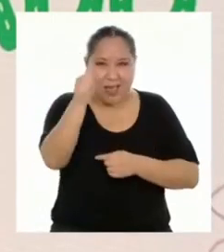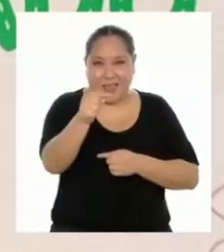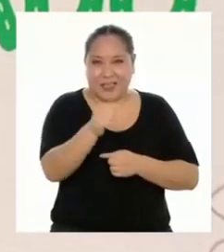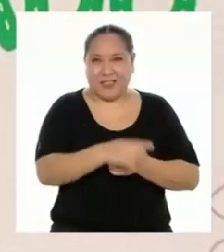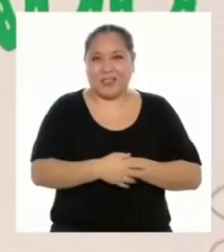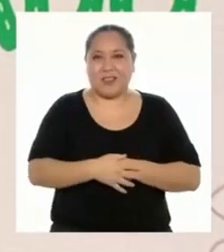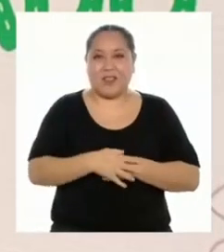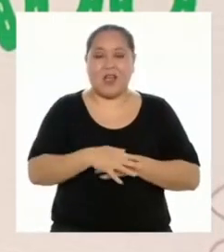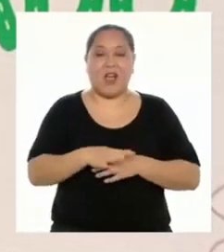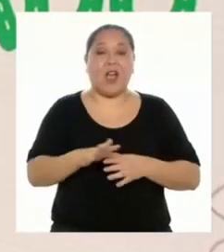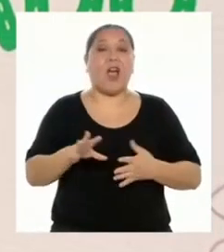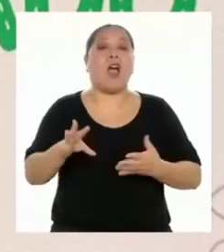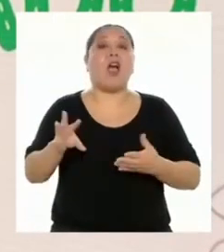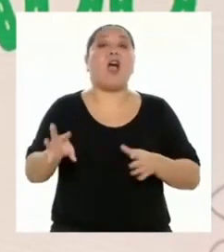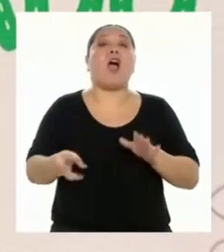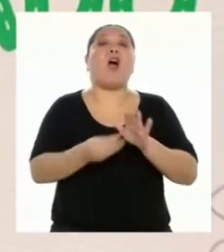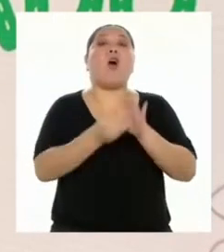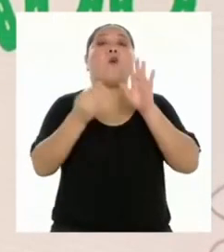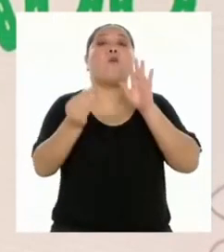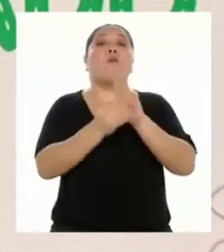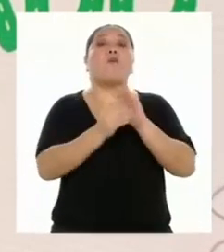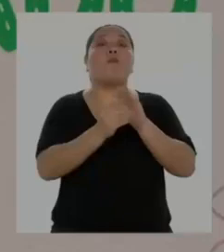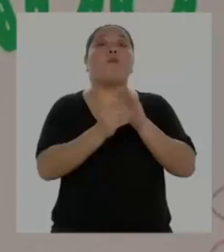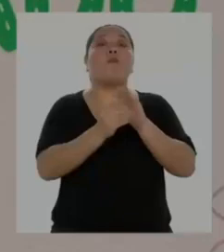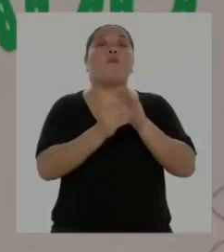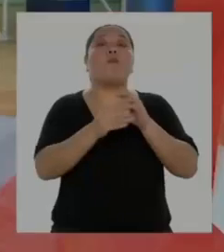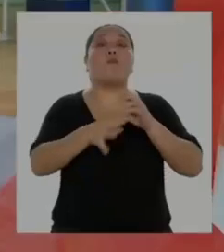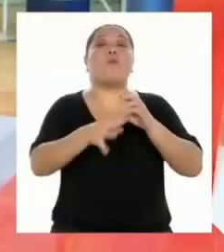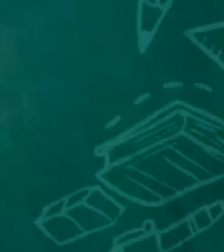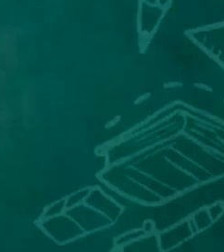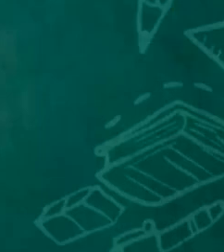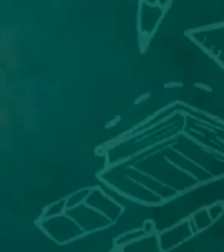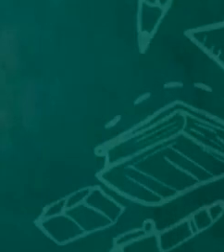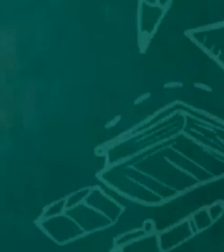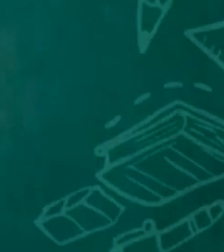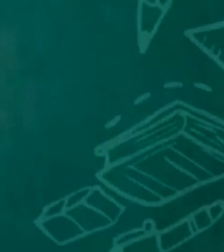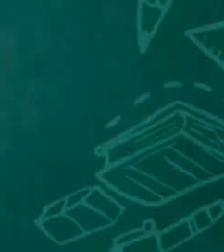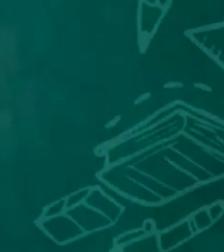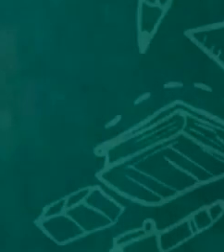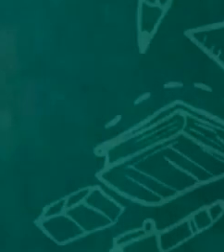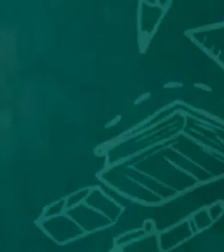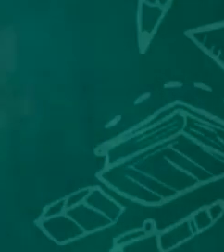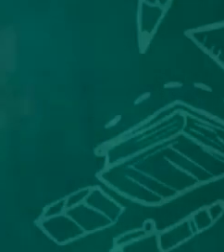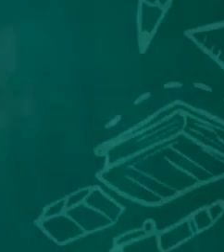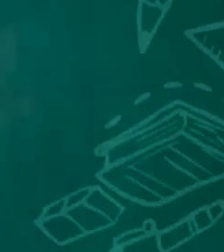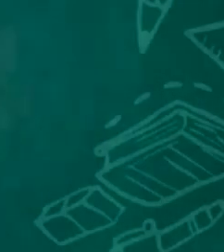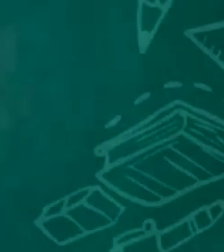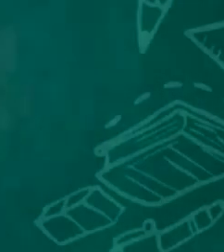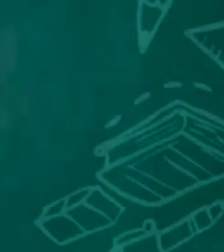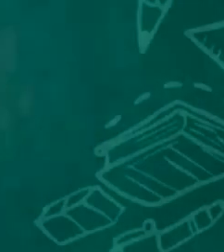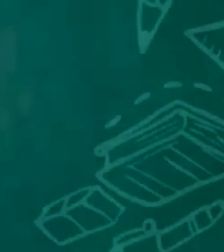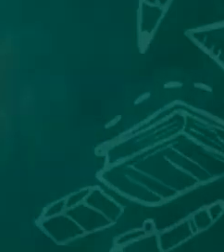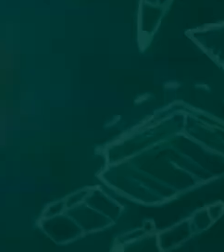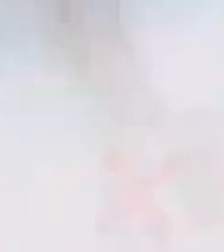a aumentar nuestros hábitos de vida saludable. Radionacional.